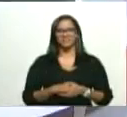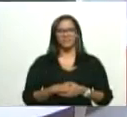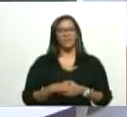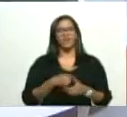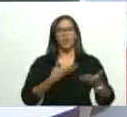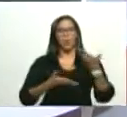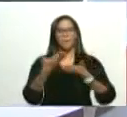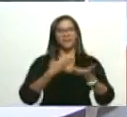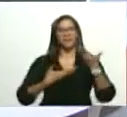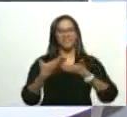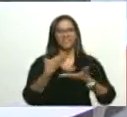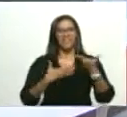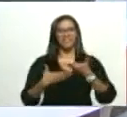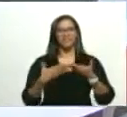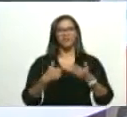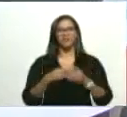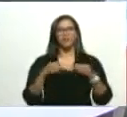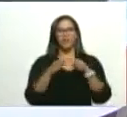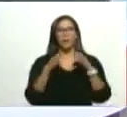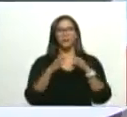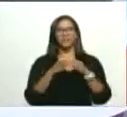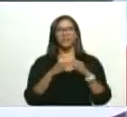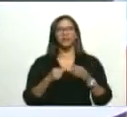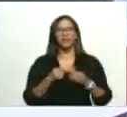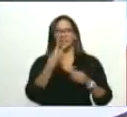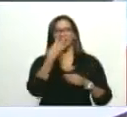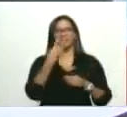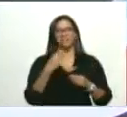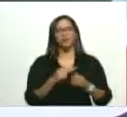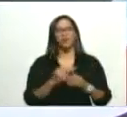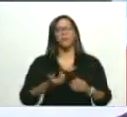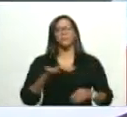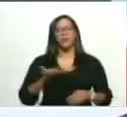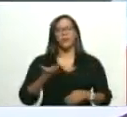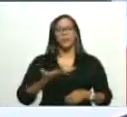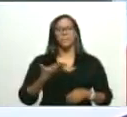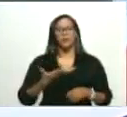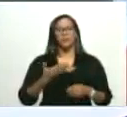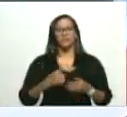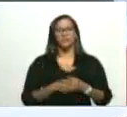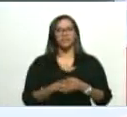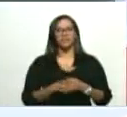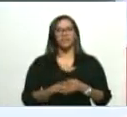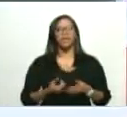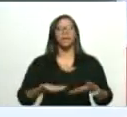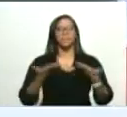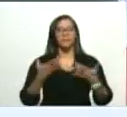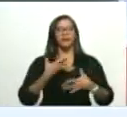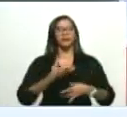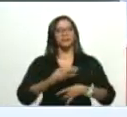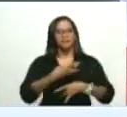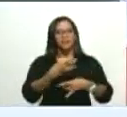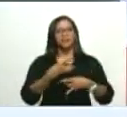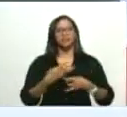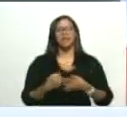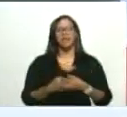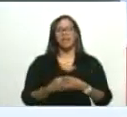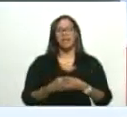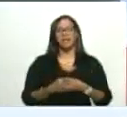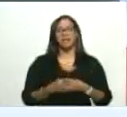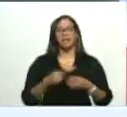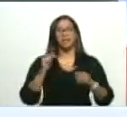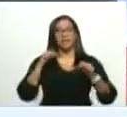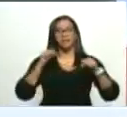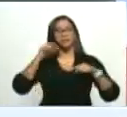Compartiendo con la compañera Stephanie esa visión, yo creo que es muy importante y es más relevante todavía en